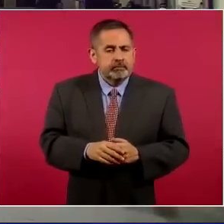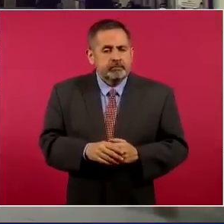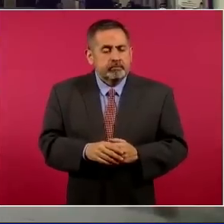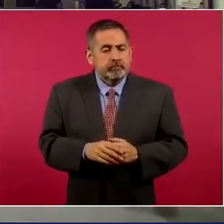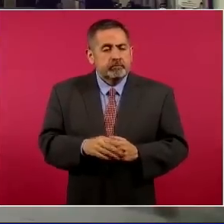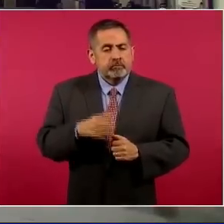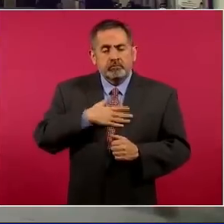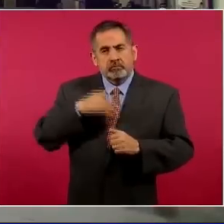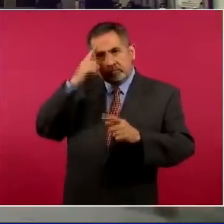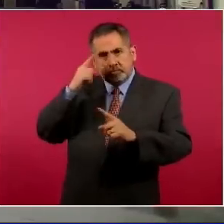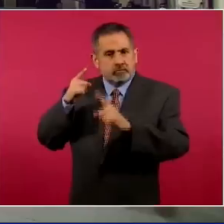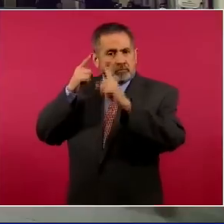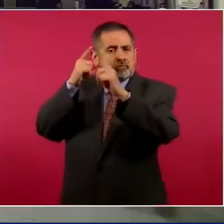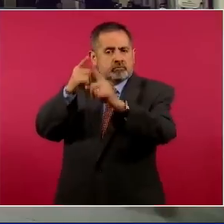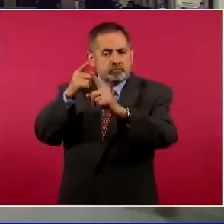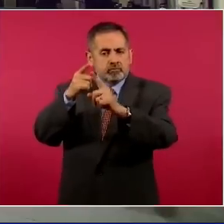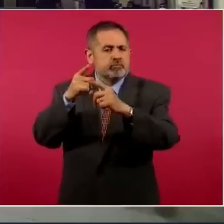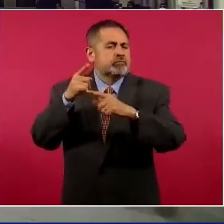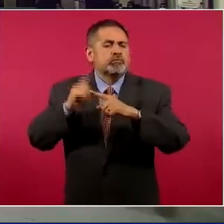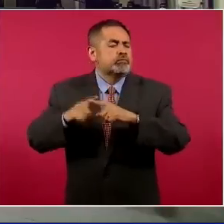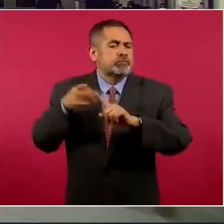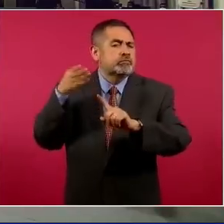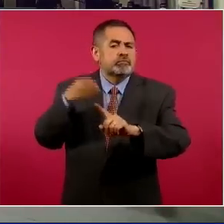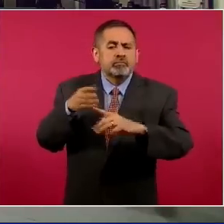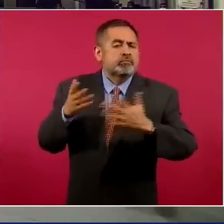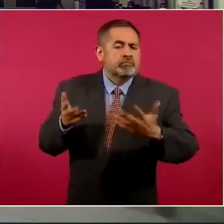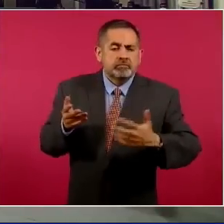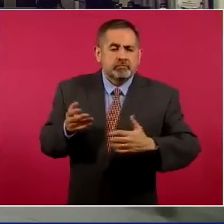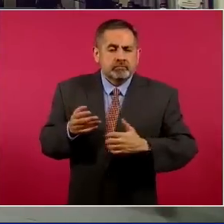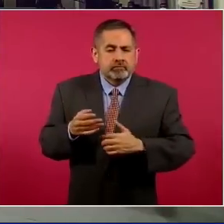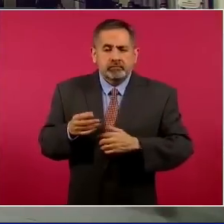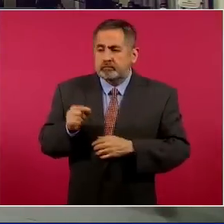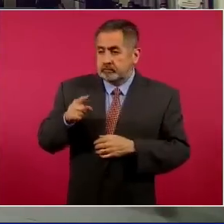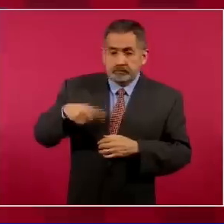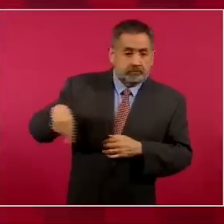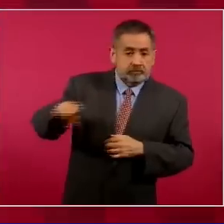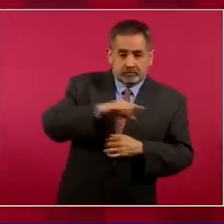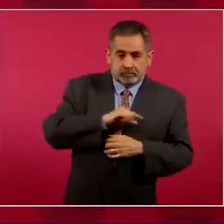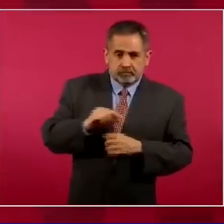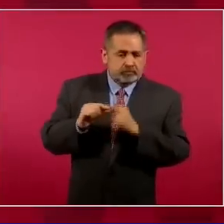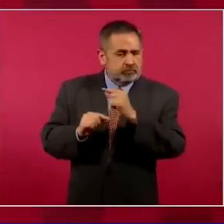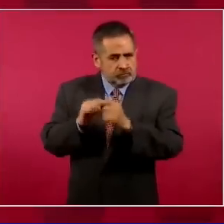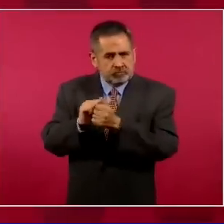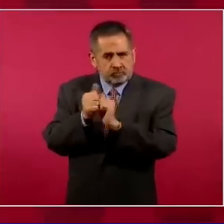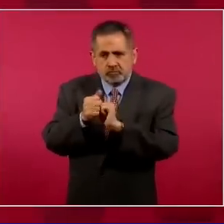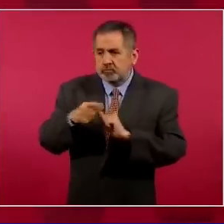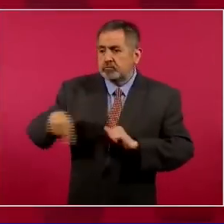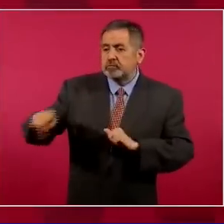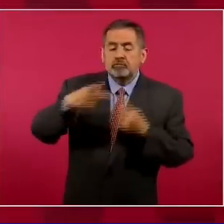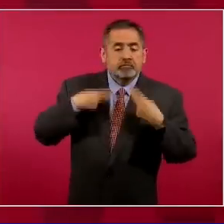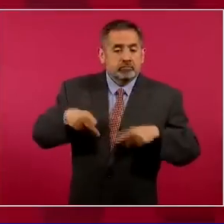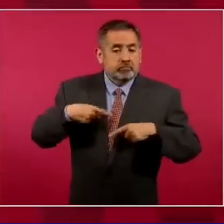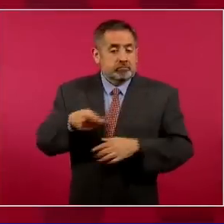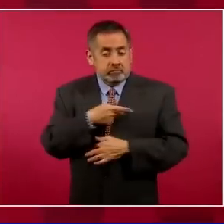nuestro objetivo es que cada vez haya menos pobres.